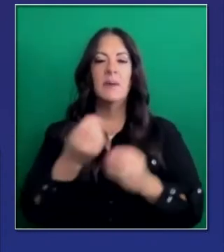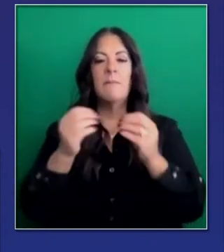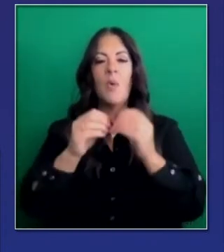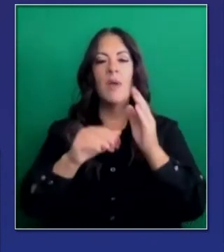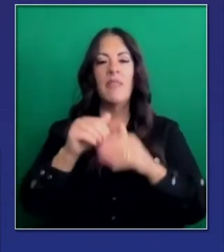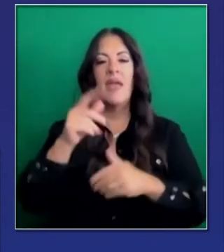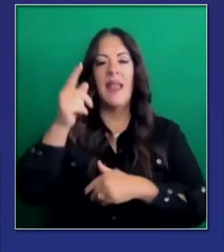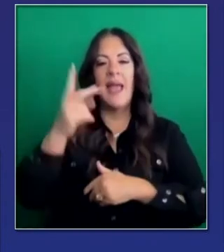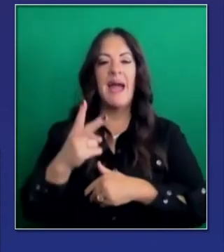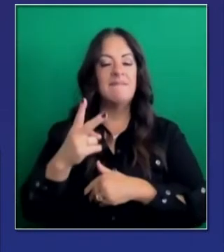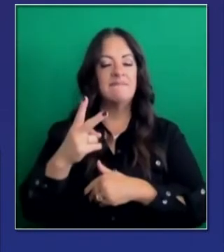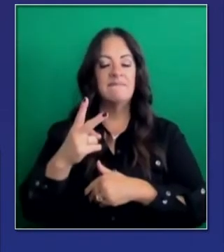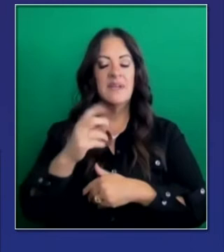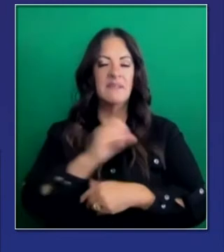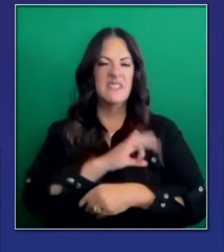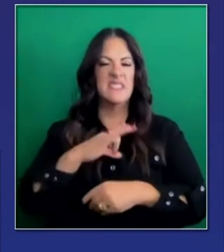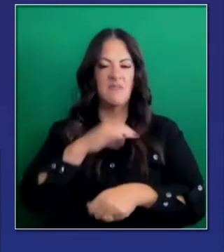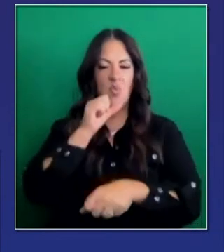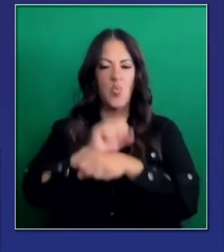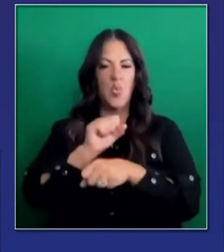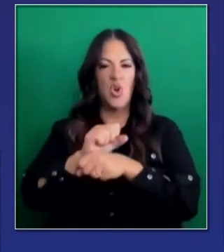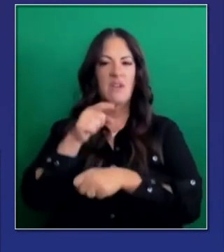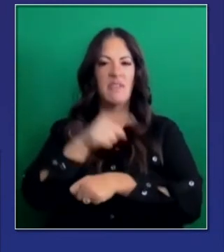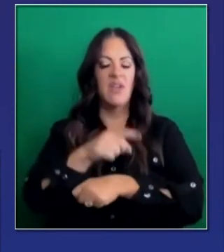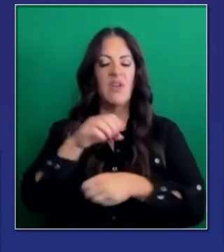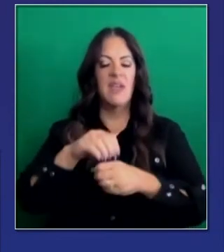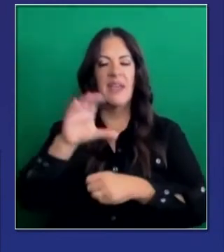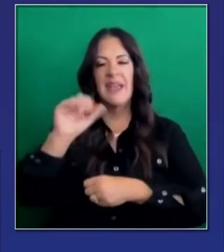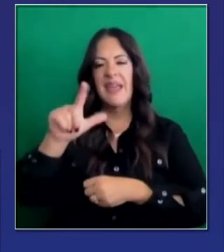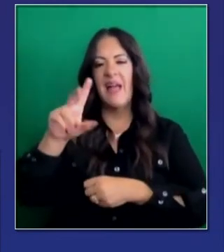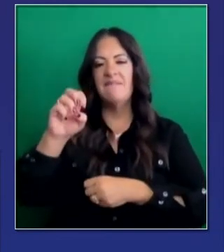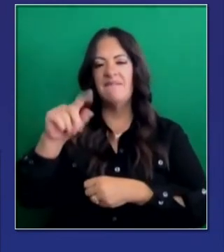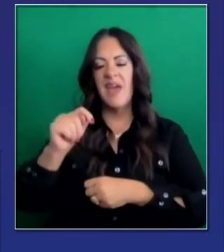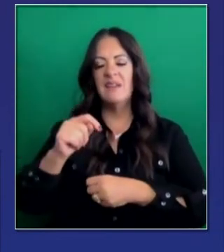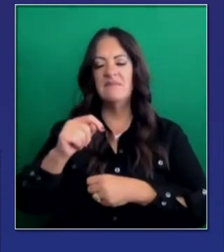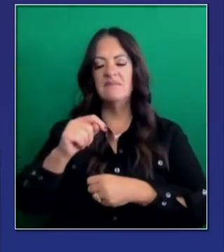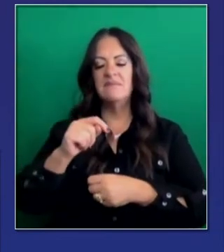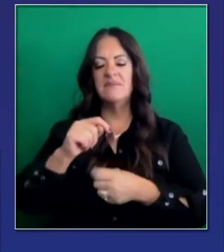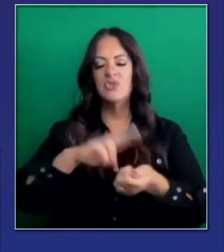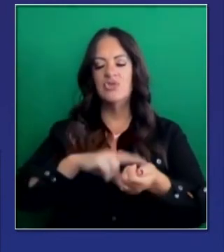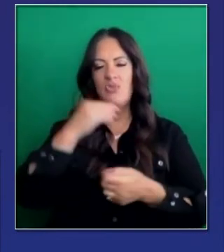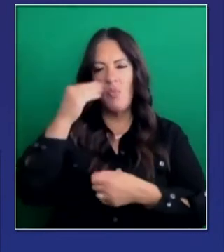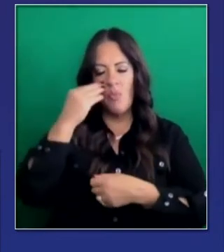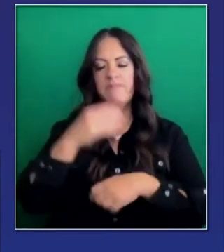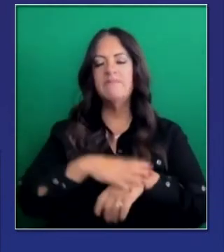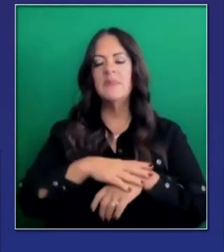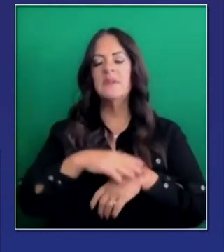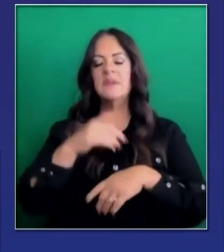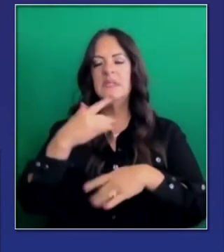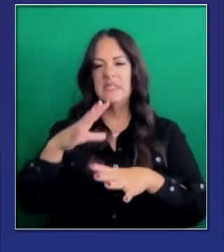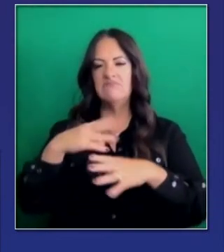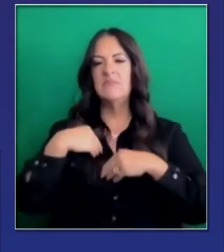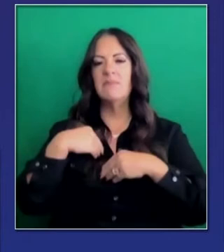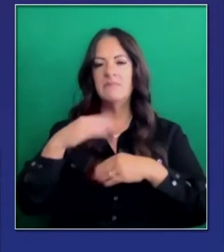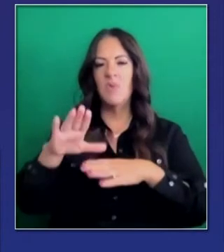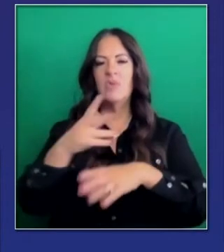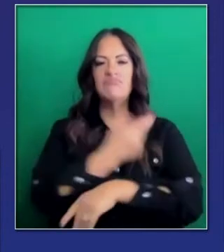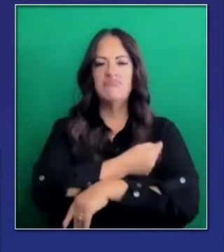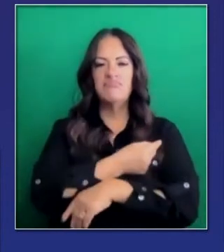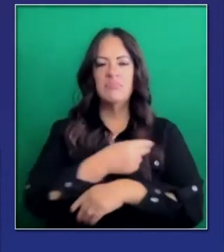mitad del personal ha recibido vacunas eso les da una impresión de la magnitud de gente que